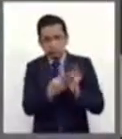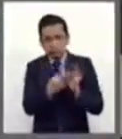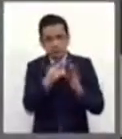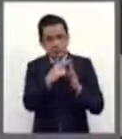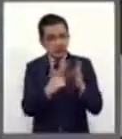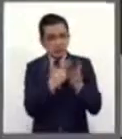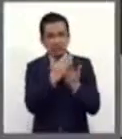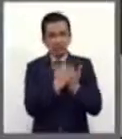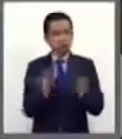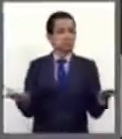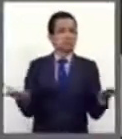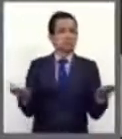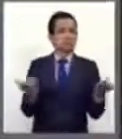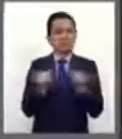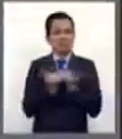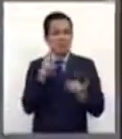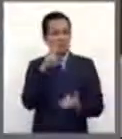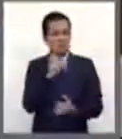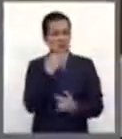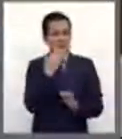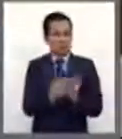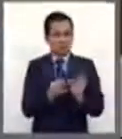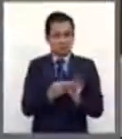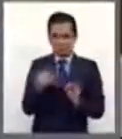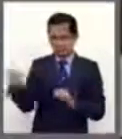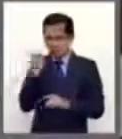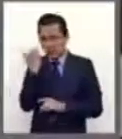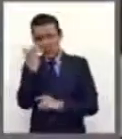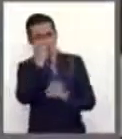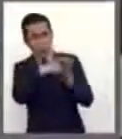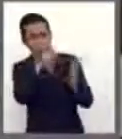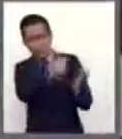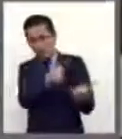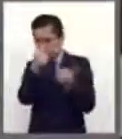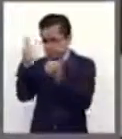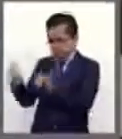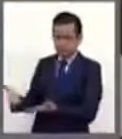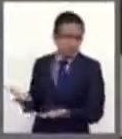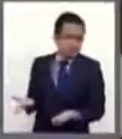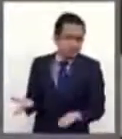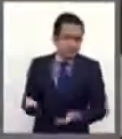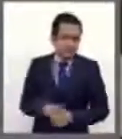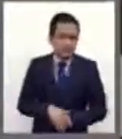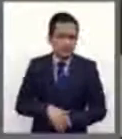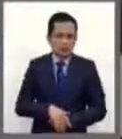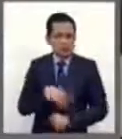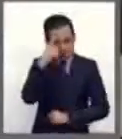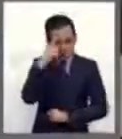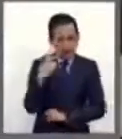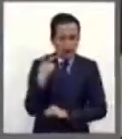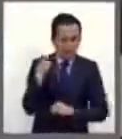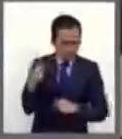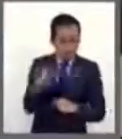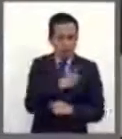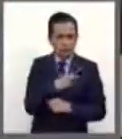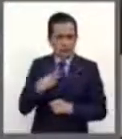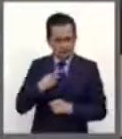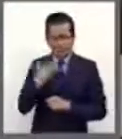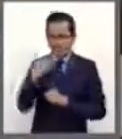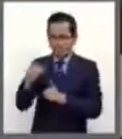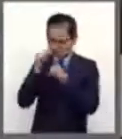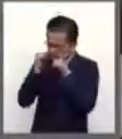y acá se quiere hacer la compra. Entonces, pues para que se atienda esto como